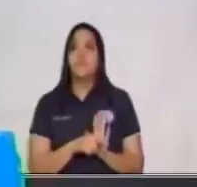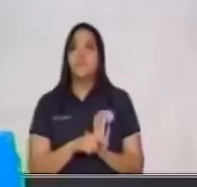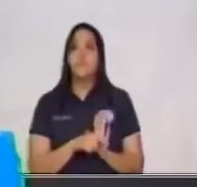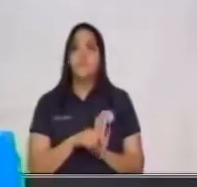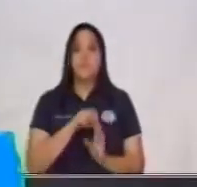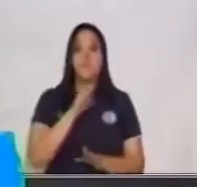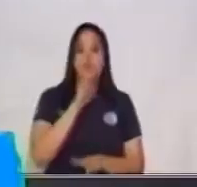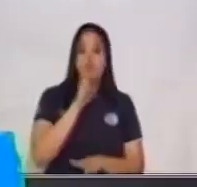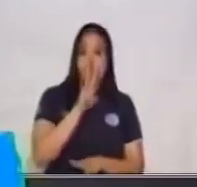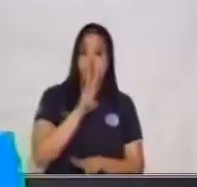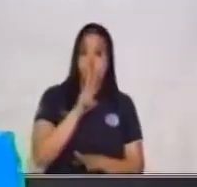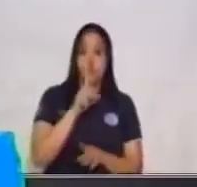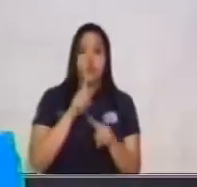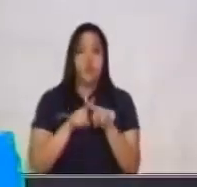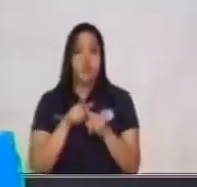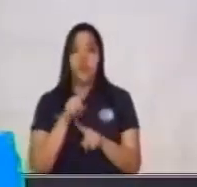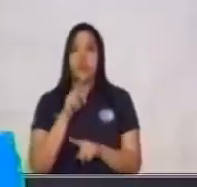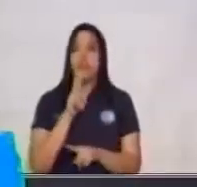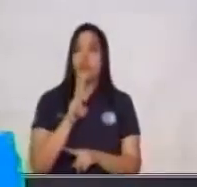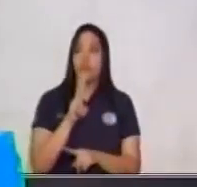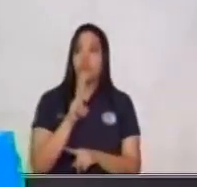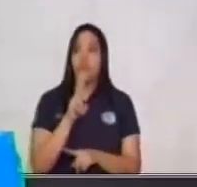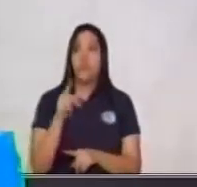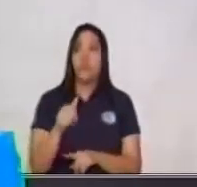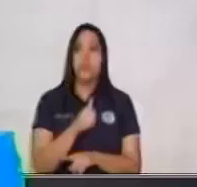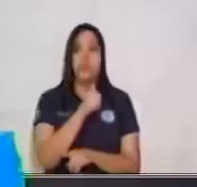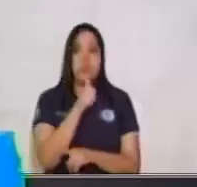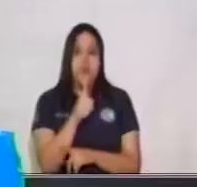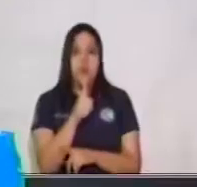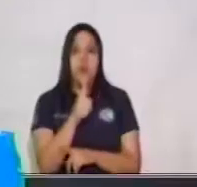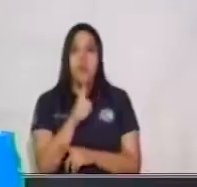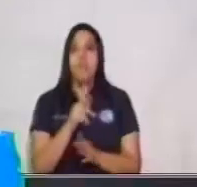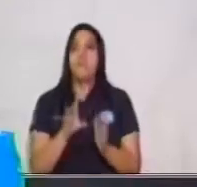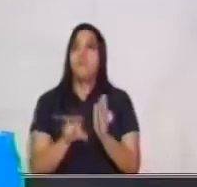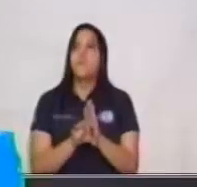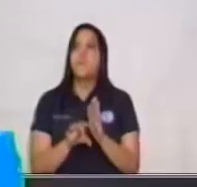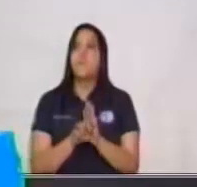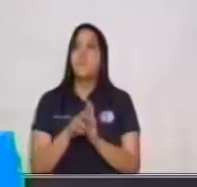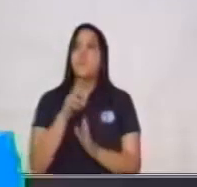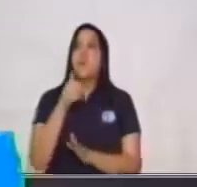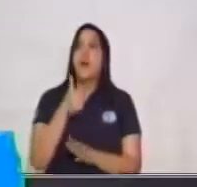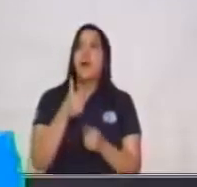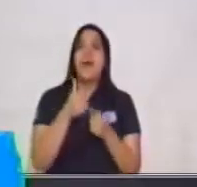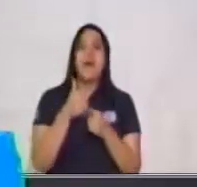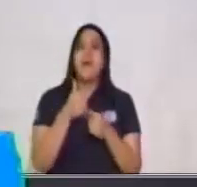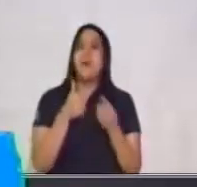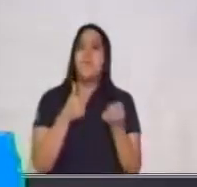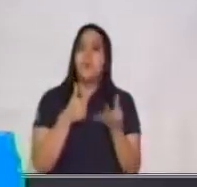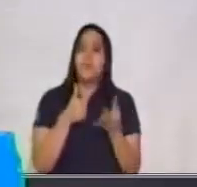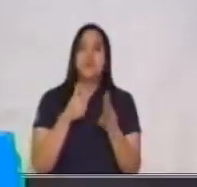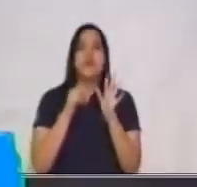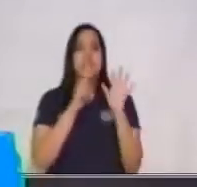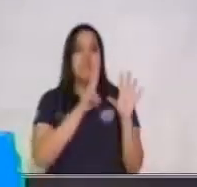2 veces A. A que vale 7,03.